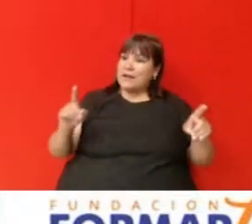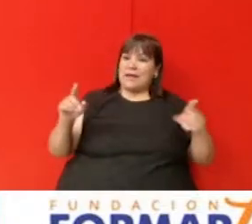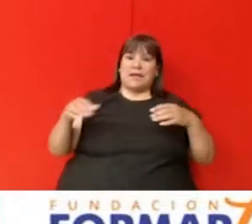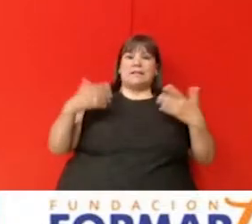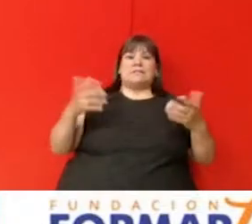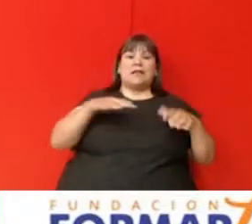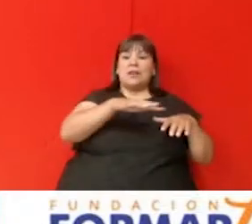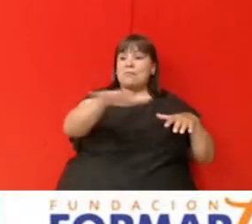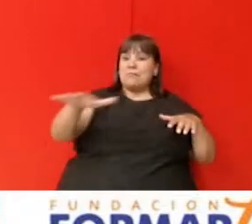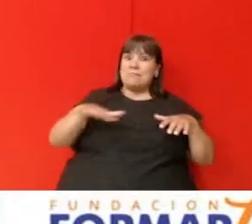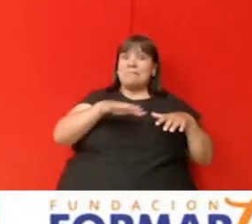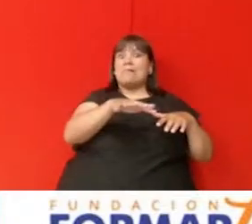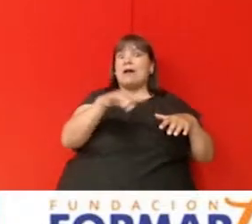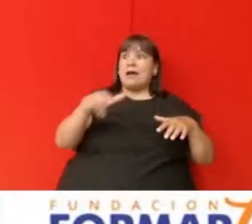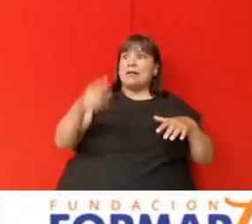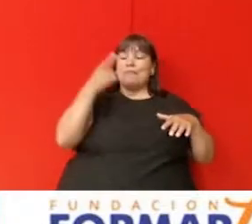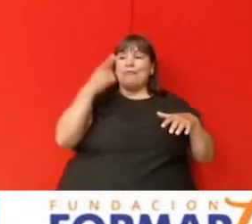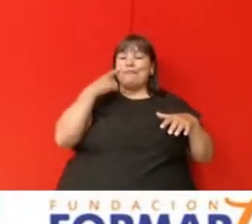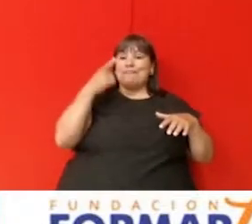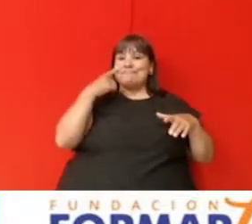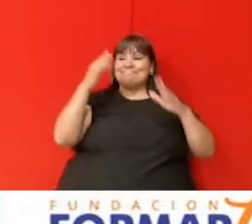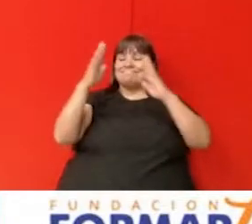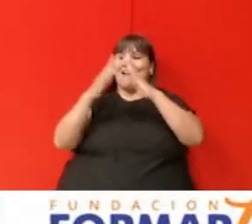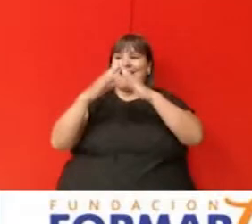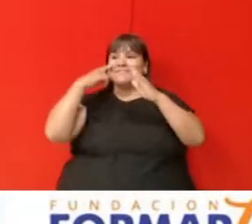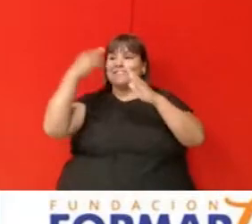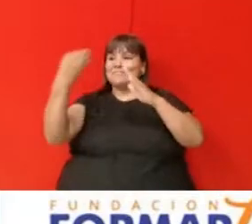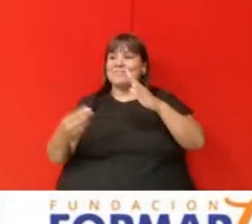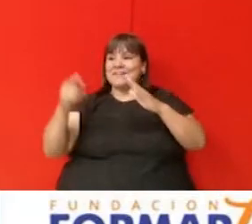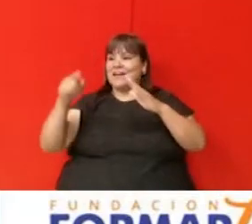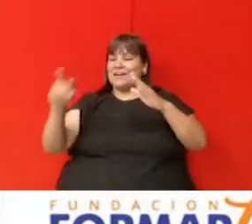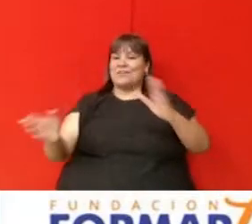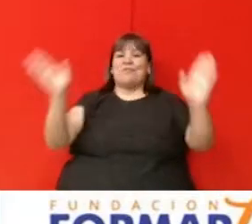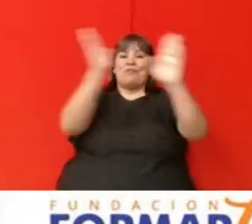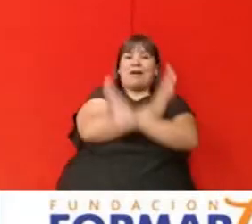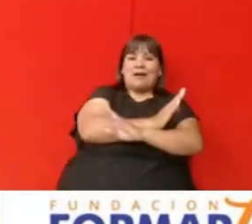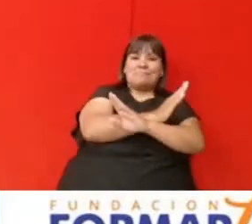espacio, dejar una casa no es fácil, su habitación, sus